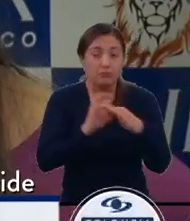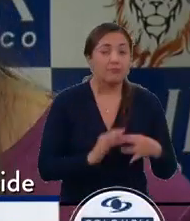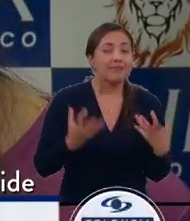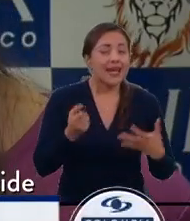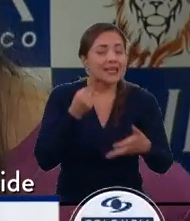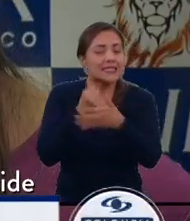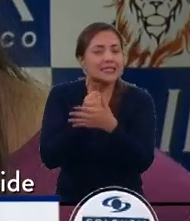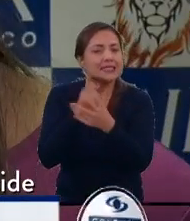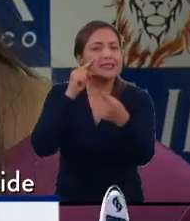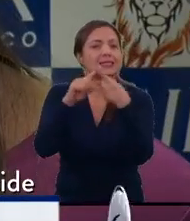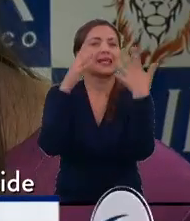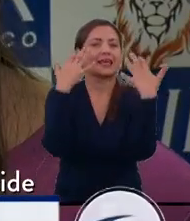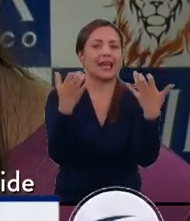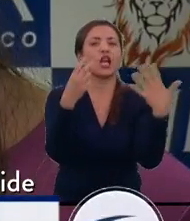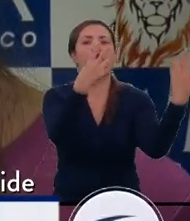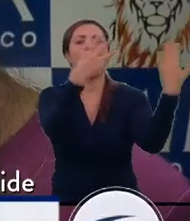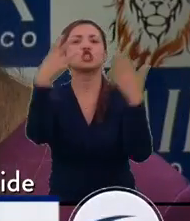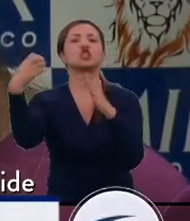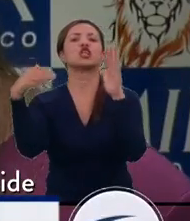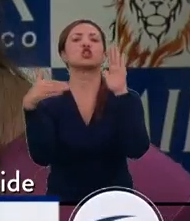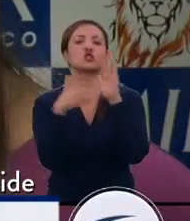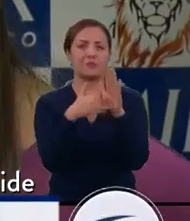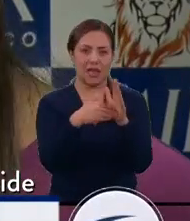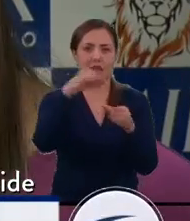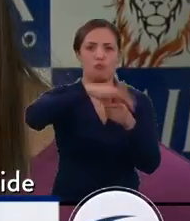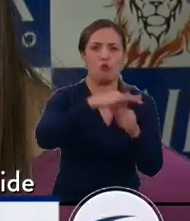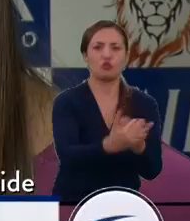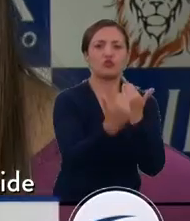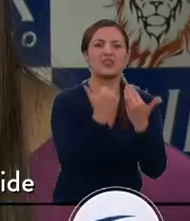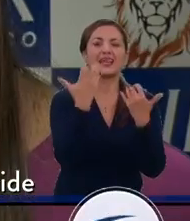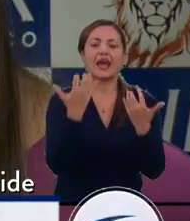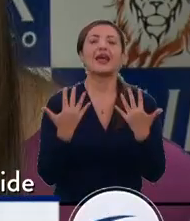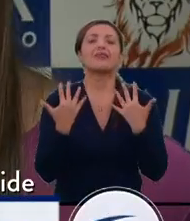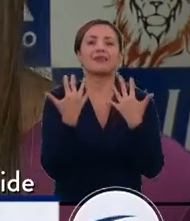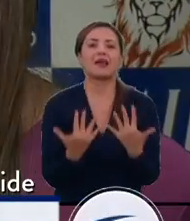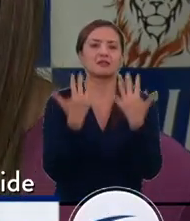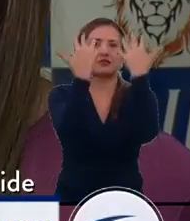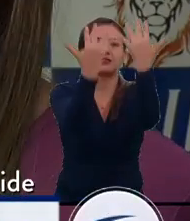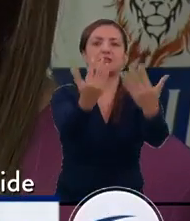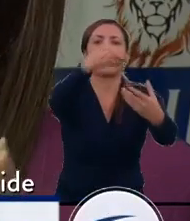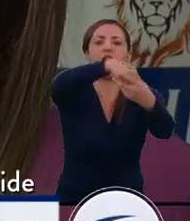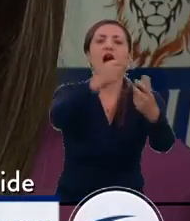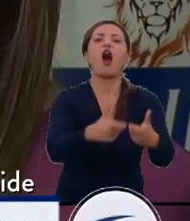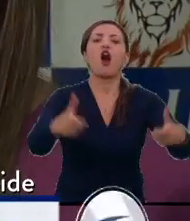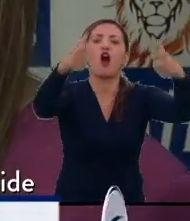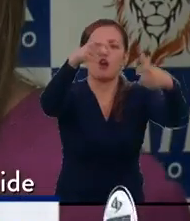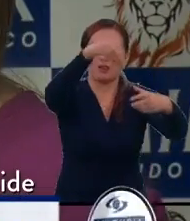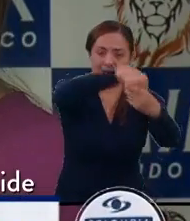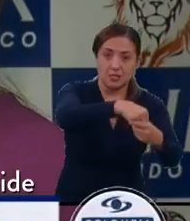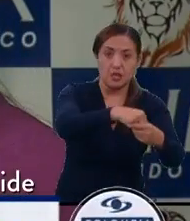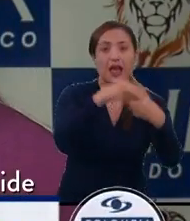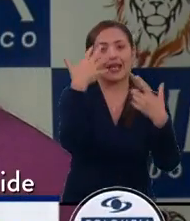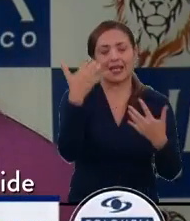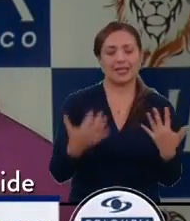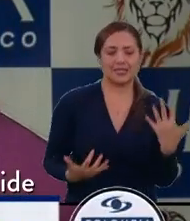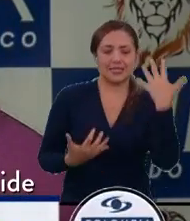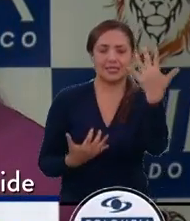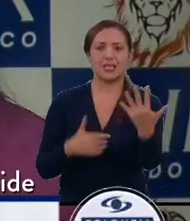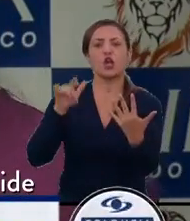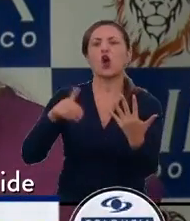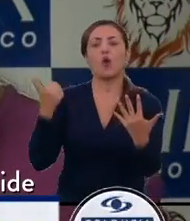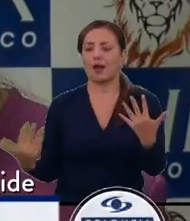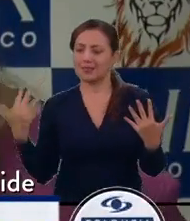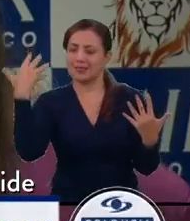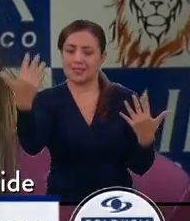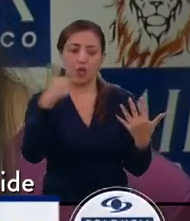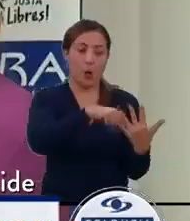por lo menos 800.000 votos y llegar con 10 senadores de la República. Queremos que lleguen 5 senadores del partido Colombia Justa